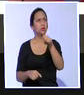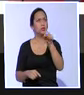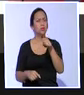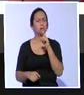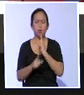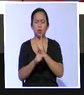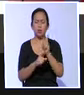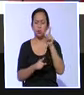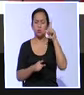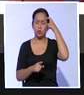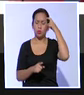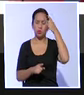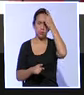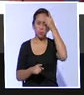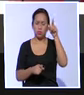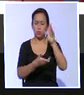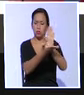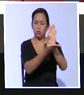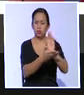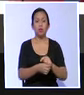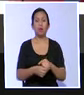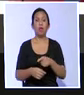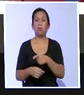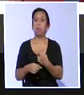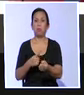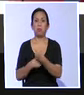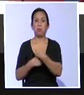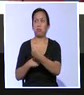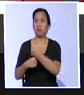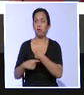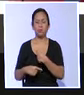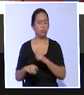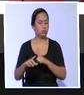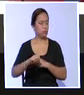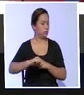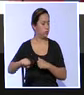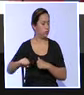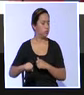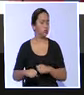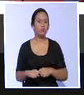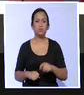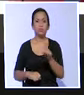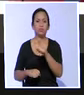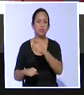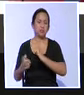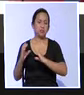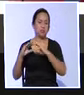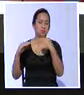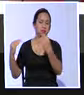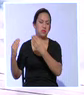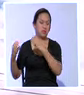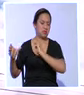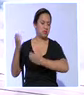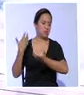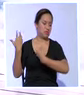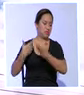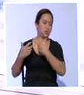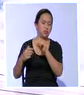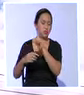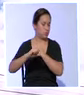financieros del instituto y rechazó los actos que han puesto su nombre en entredicho pese al